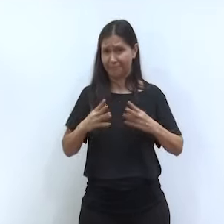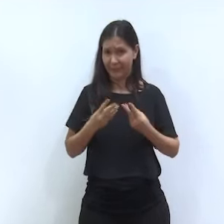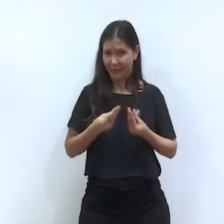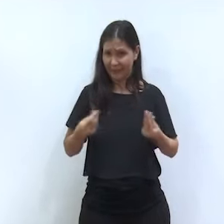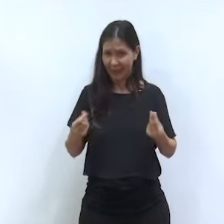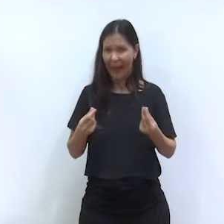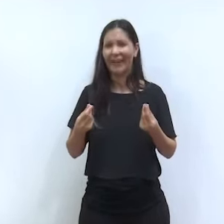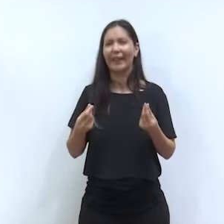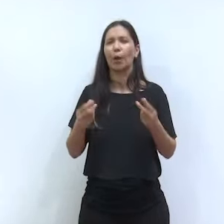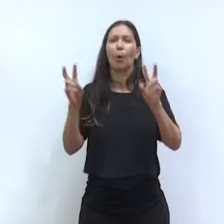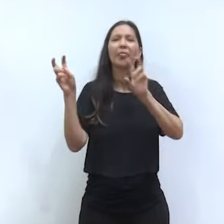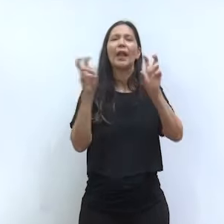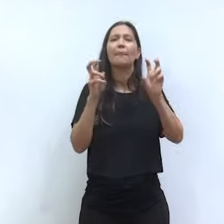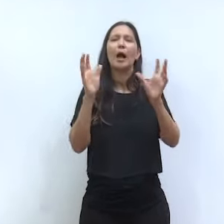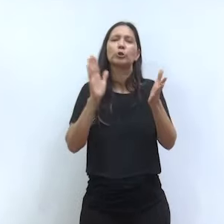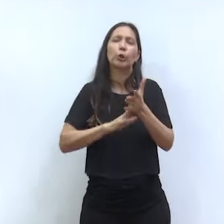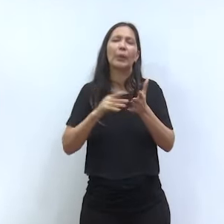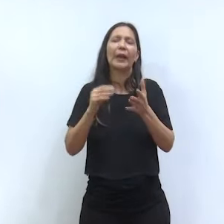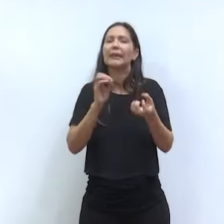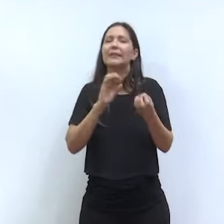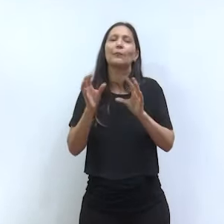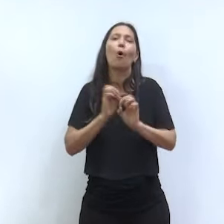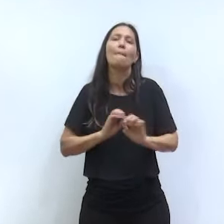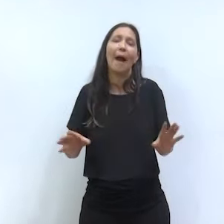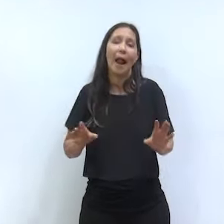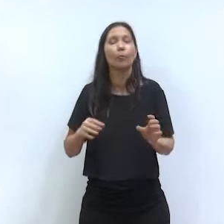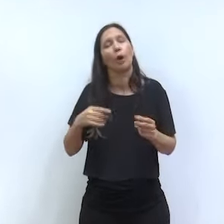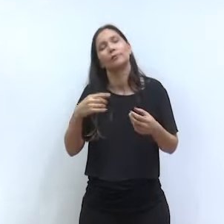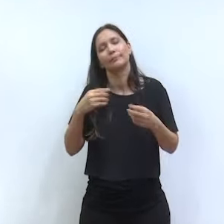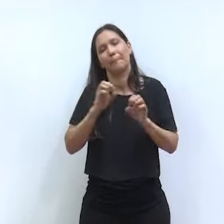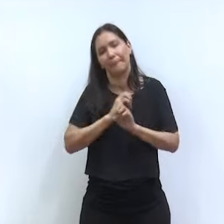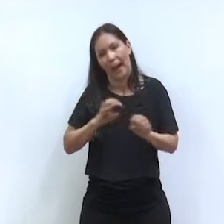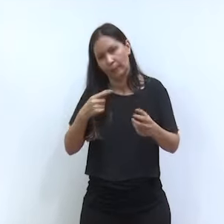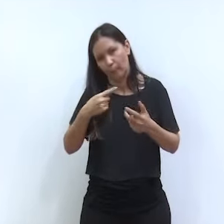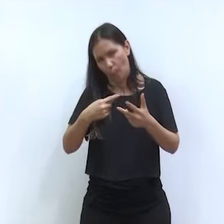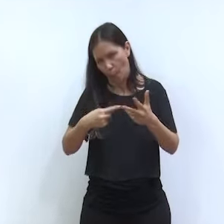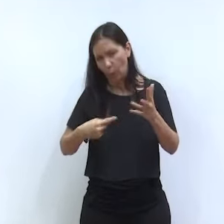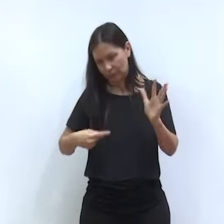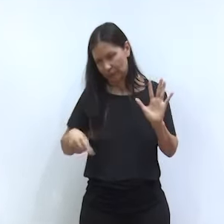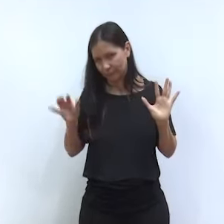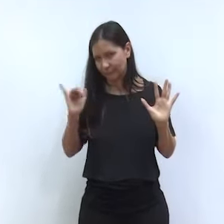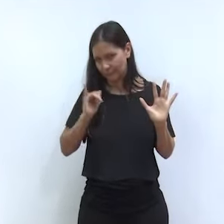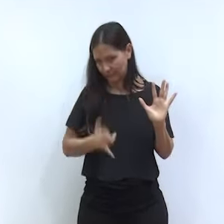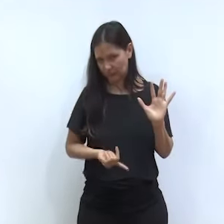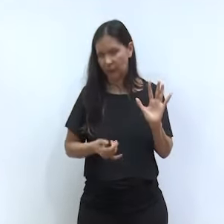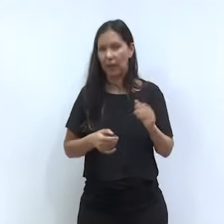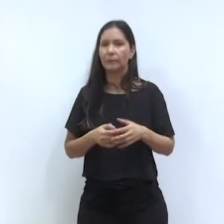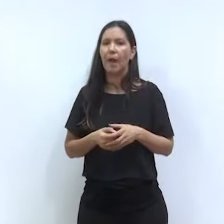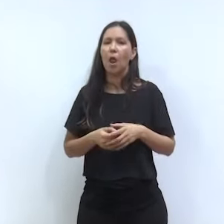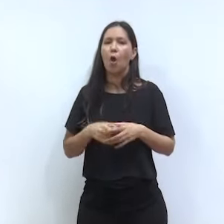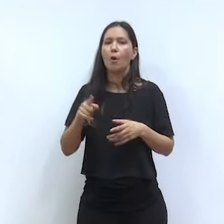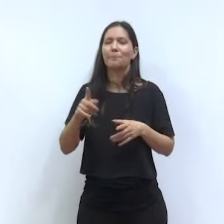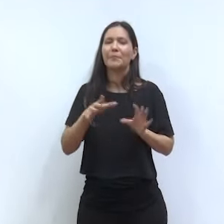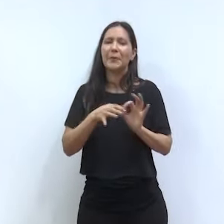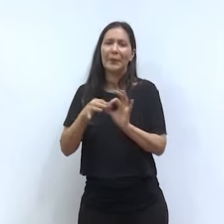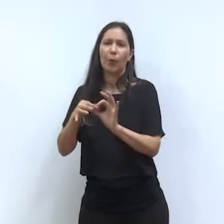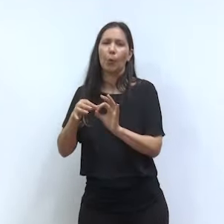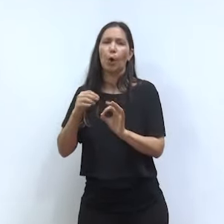mal hicimos mal muchas cosas pero yo creo que y en relación con con la cuestión del quisner ismo